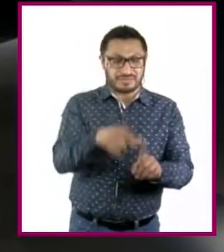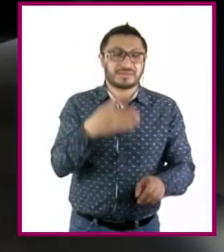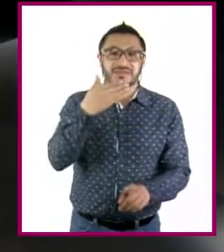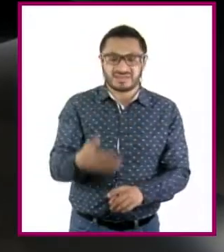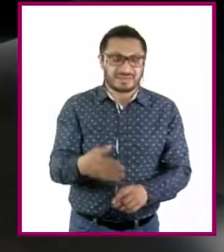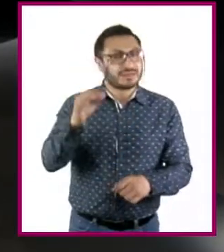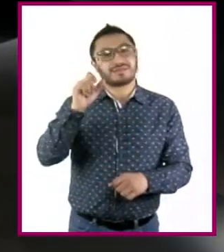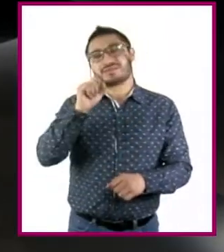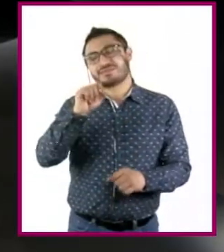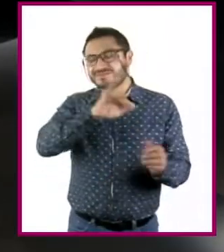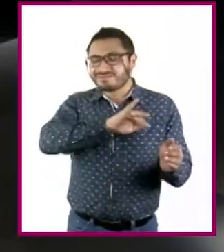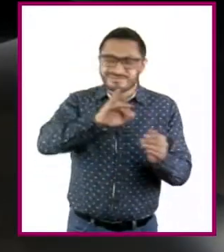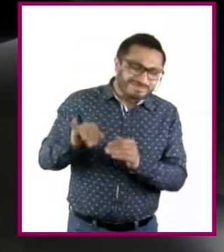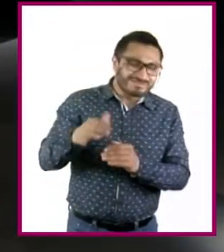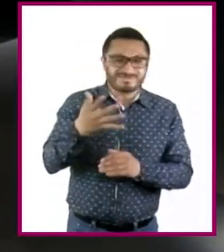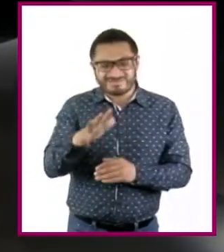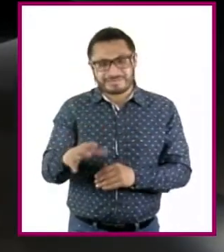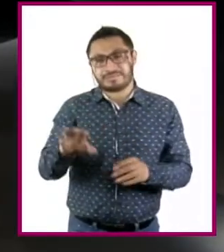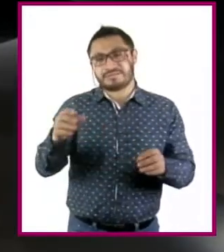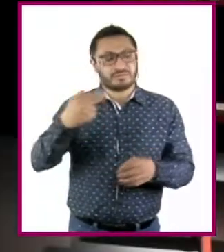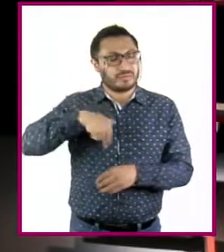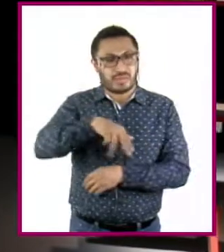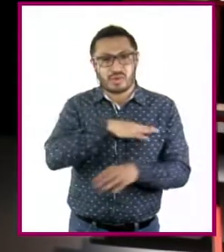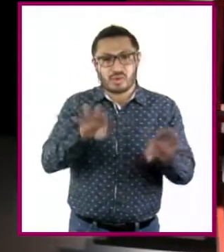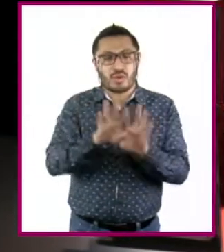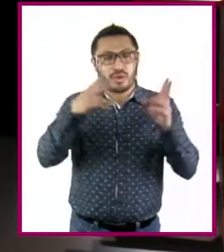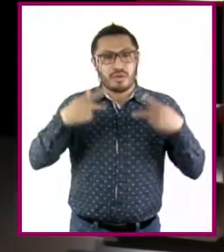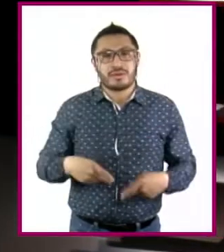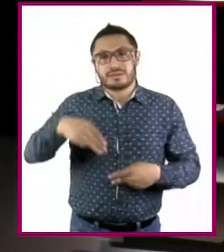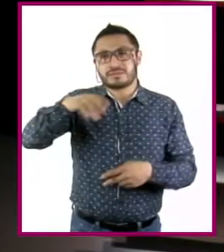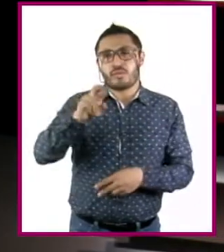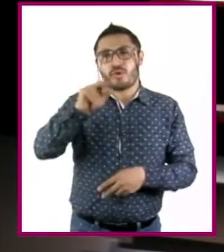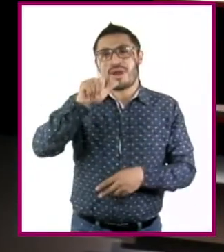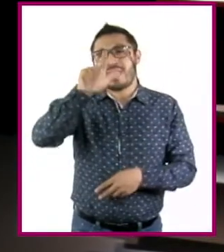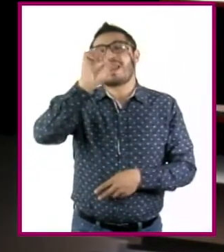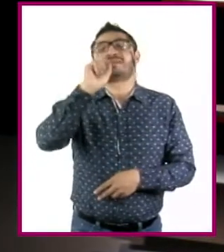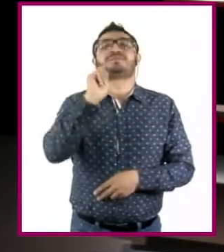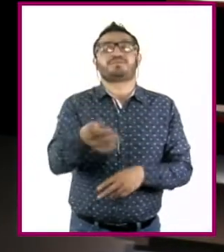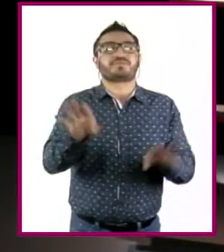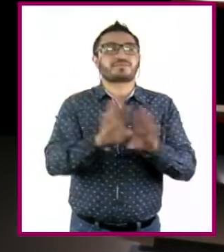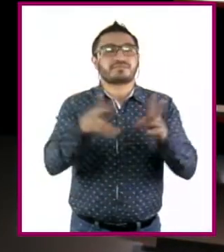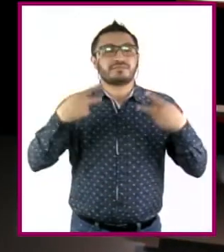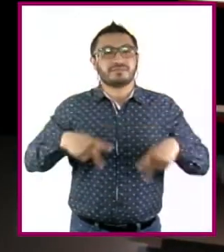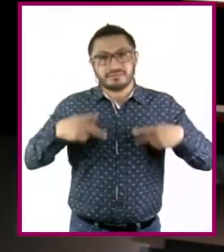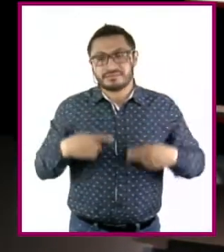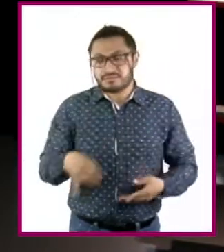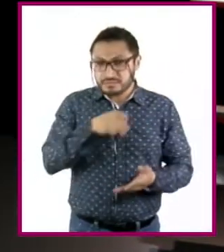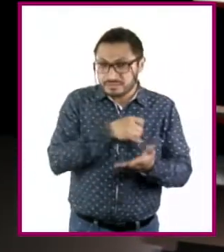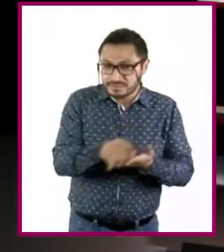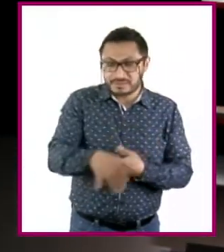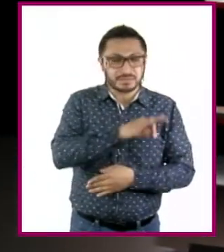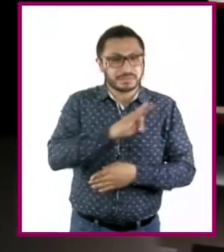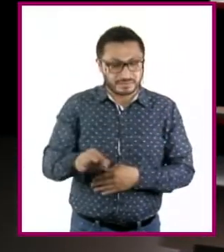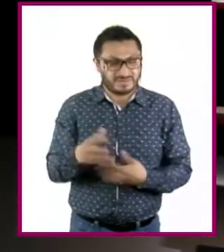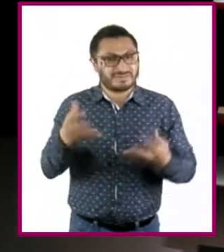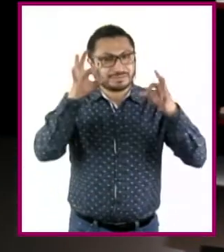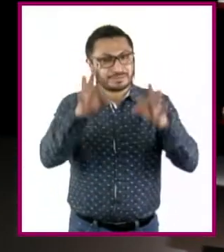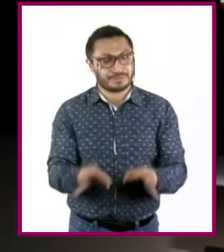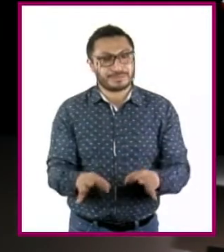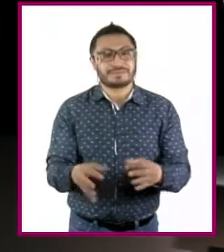que nos hacen sujetos morales, es decir, sujetos capaces de decidir y actuar